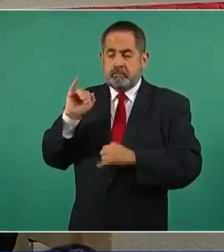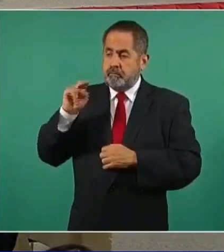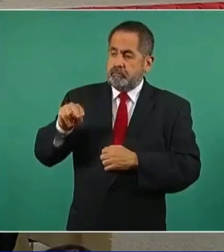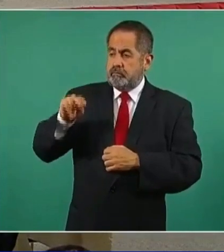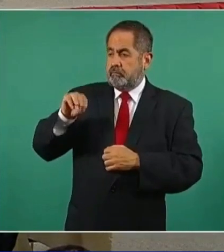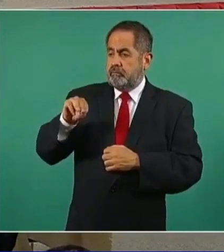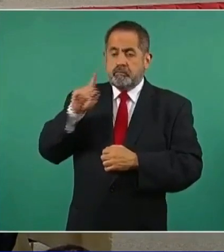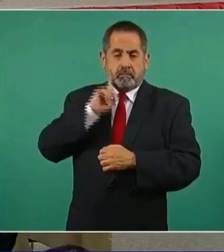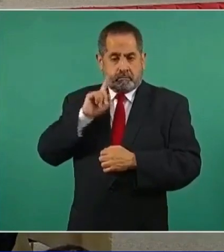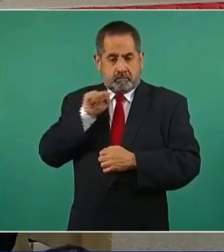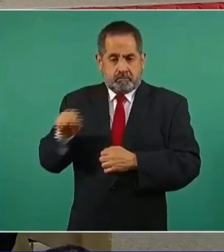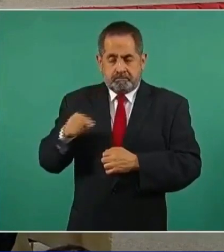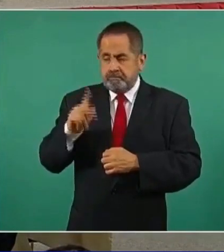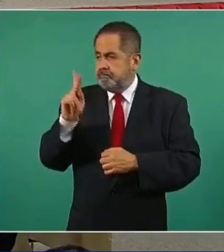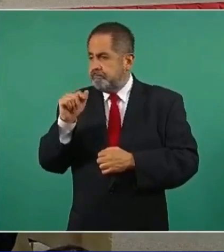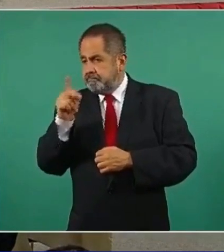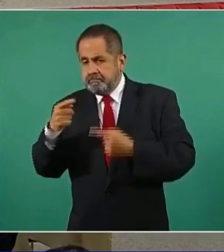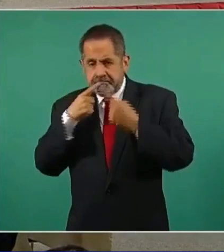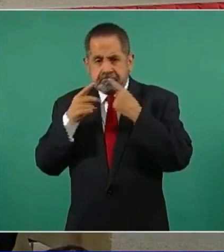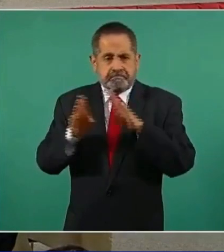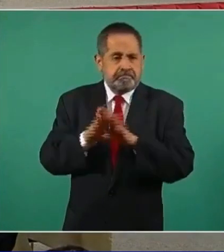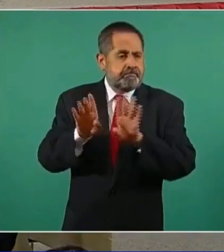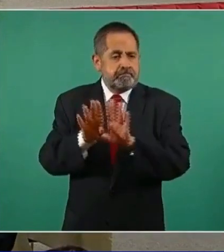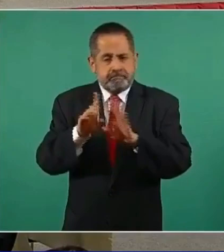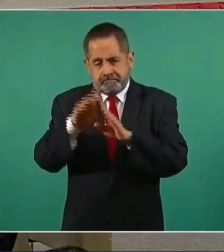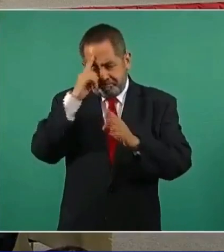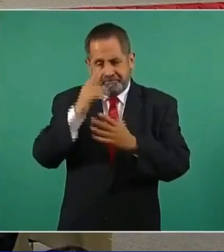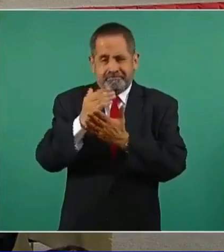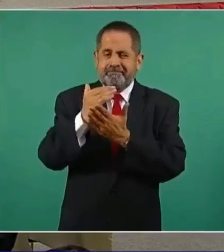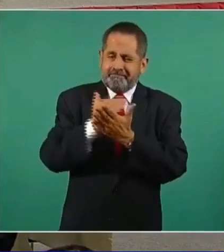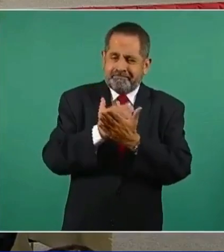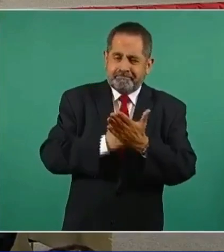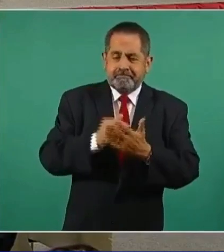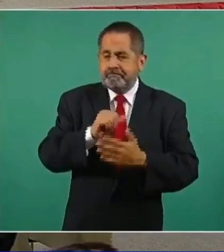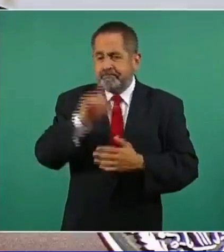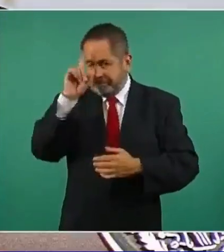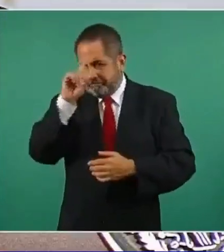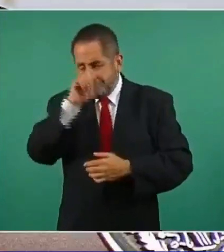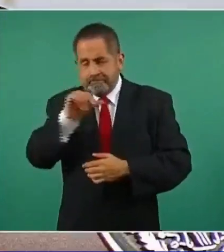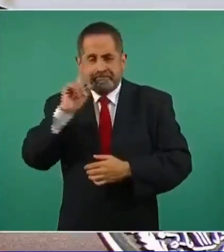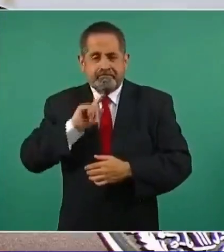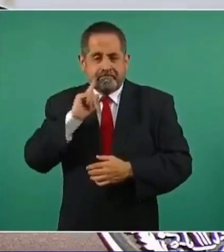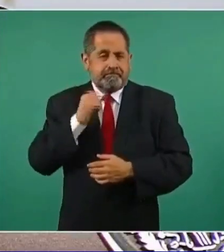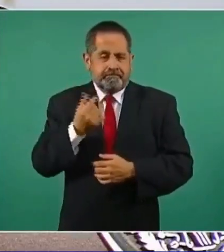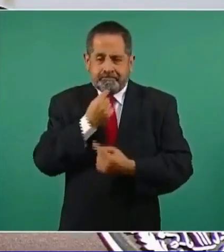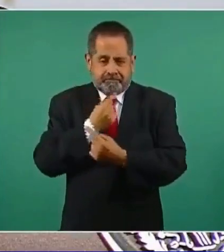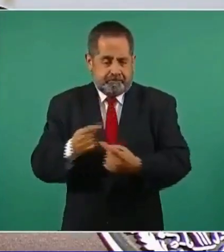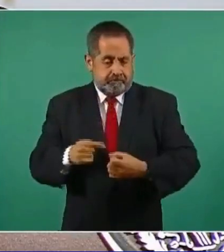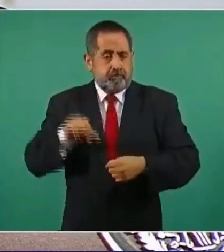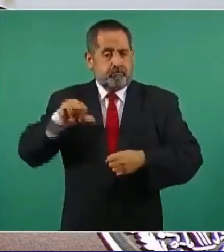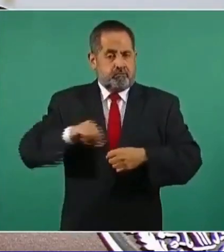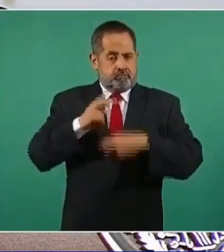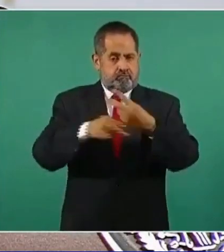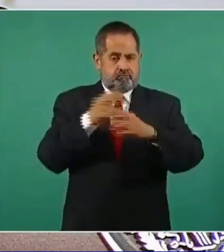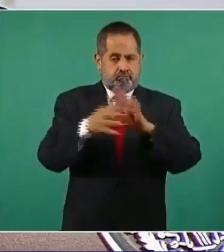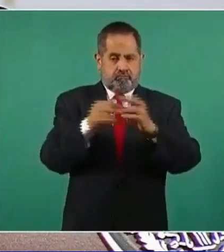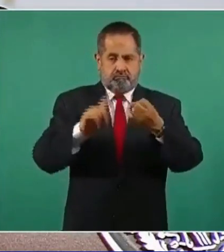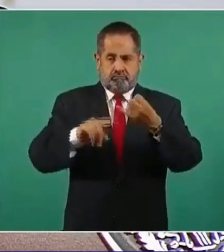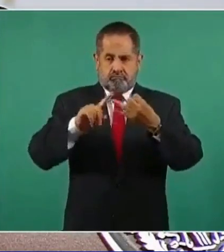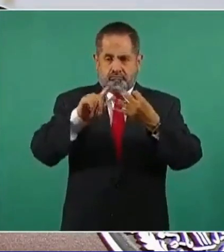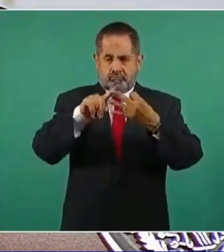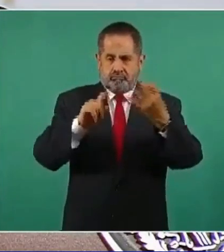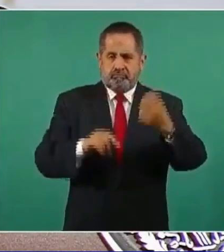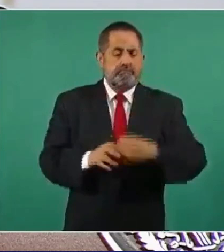las violencias contra las mujeres y las niñas, y hoy solo quiero referirme a tres de ellas. La siguiente, por